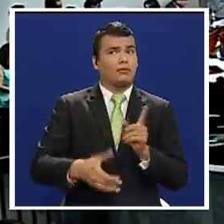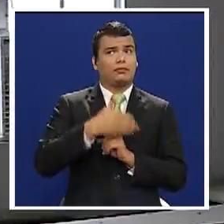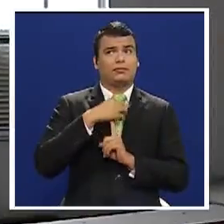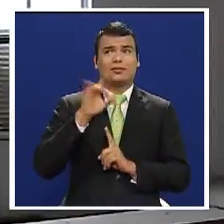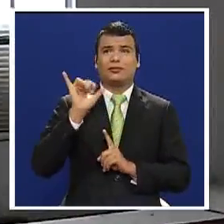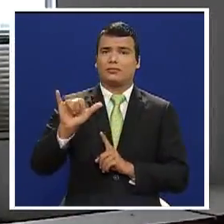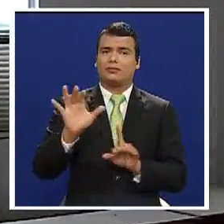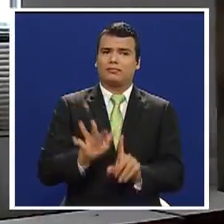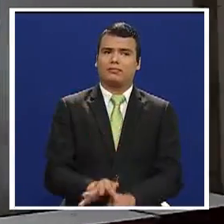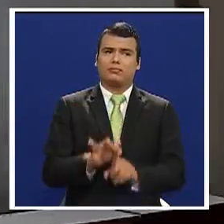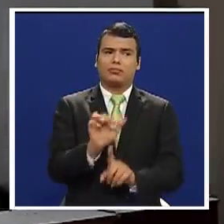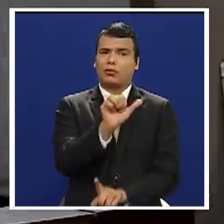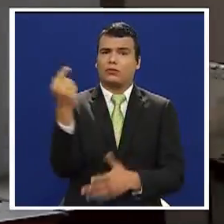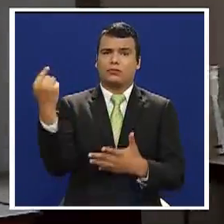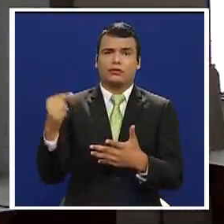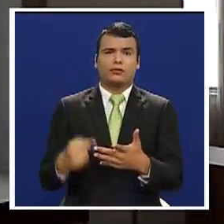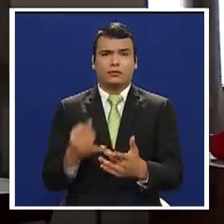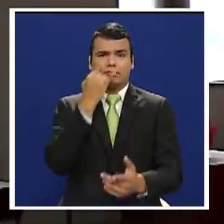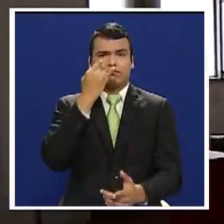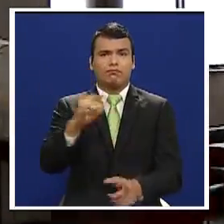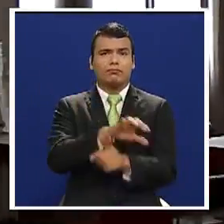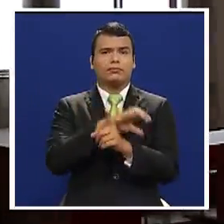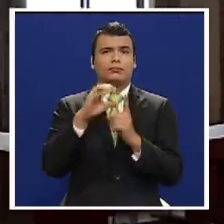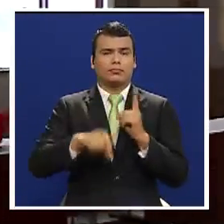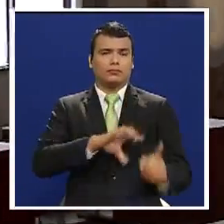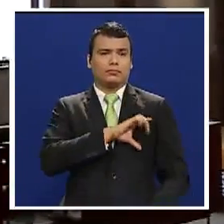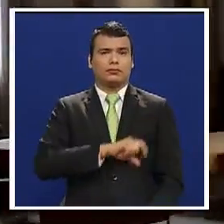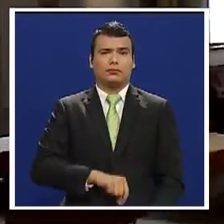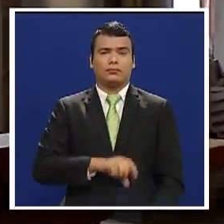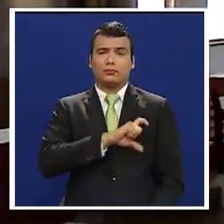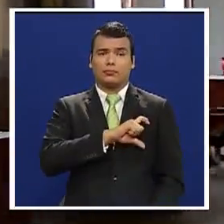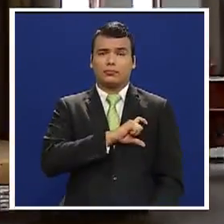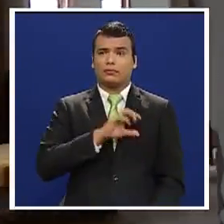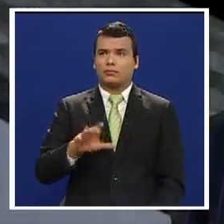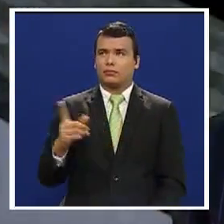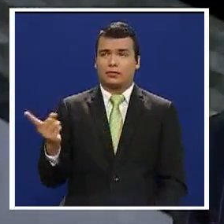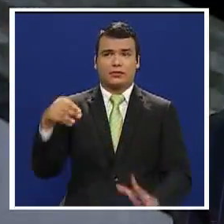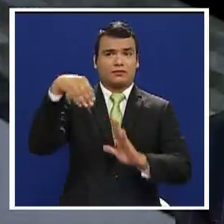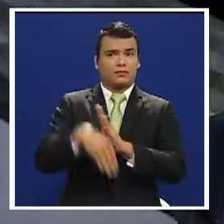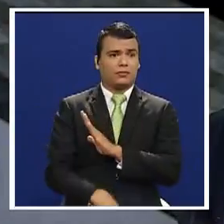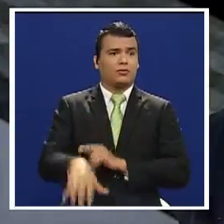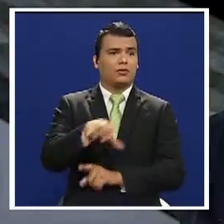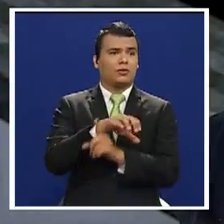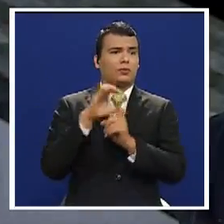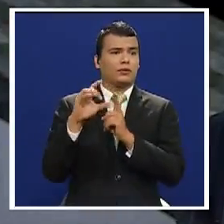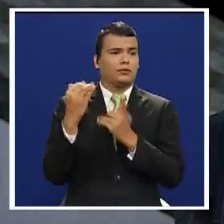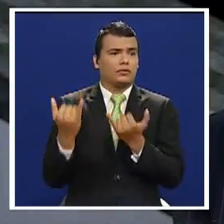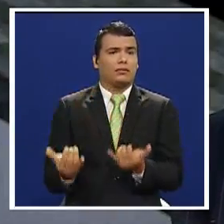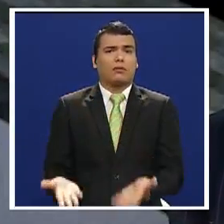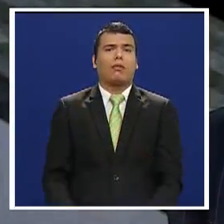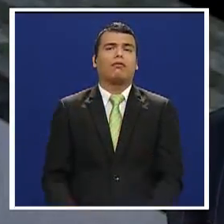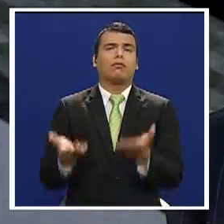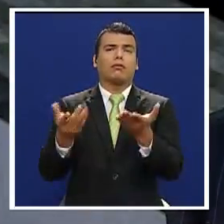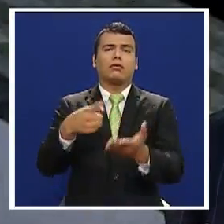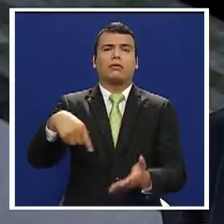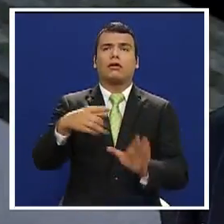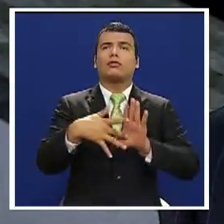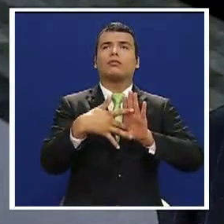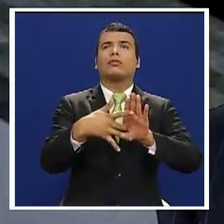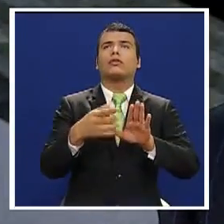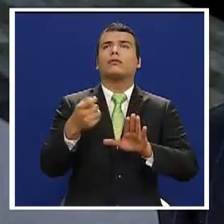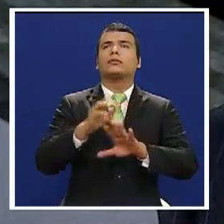generar empleos. ¿Qué es mejor para una ciudad? ¿Dejar una obra que hoy está abandonada, una obra que no está generando desarrollo,